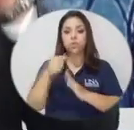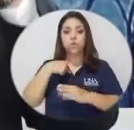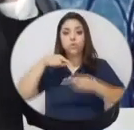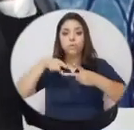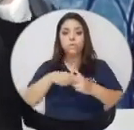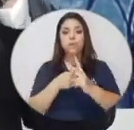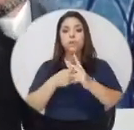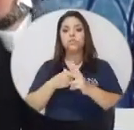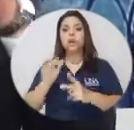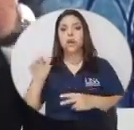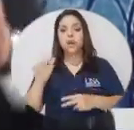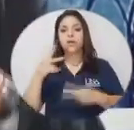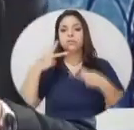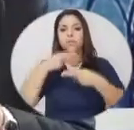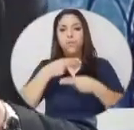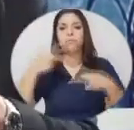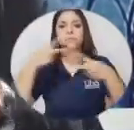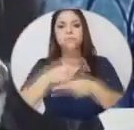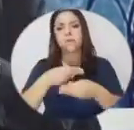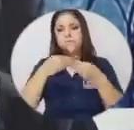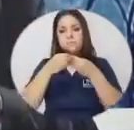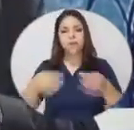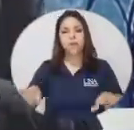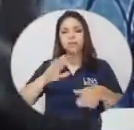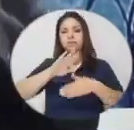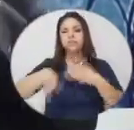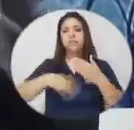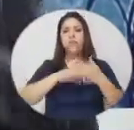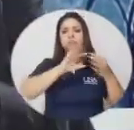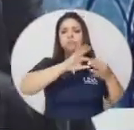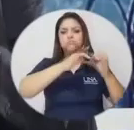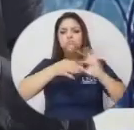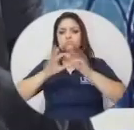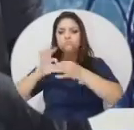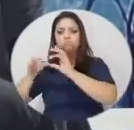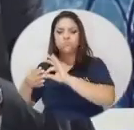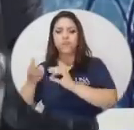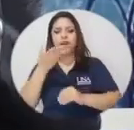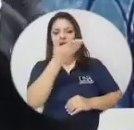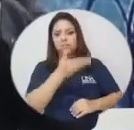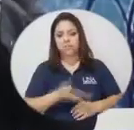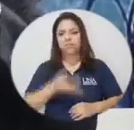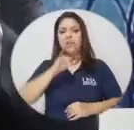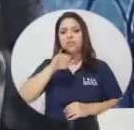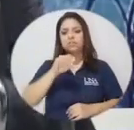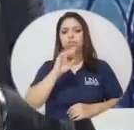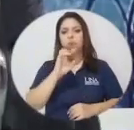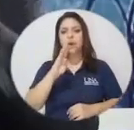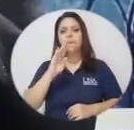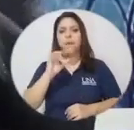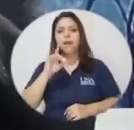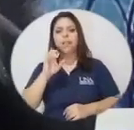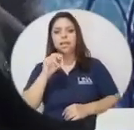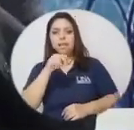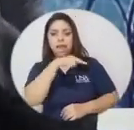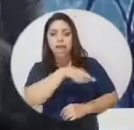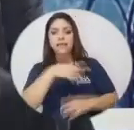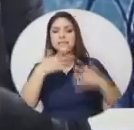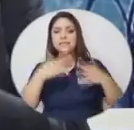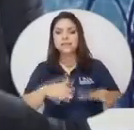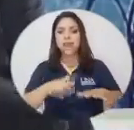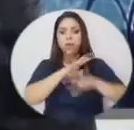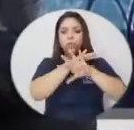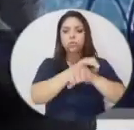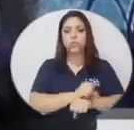interrumpir, uno pierde la coherencia de todo el discurso que va a hacer, más en una figura como Biden, que es una persona acostumbrado a